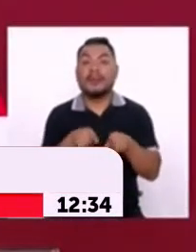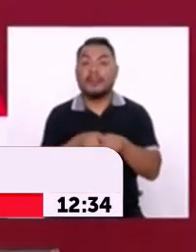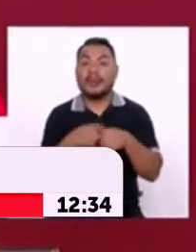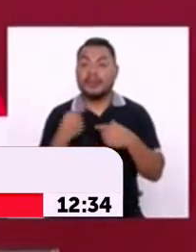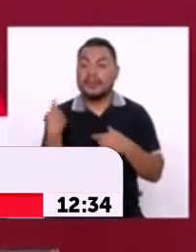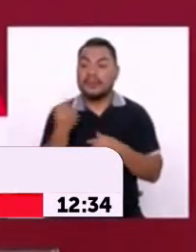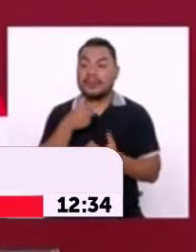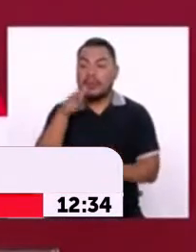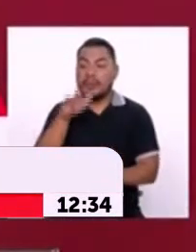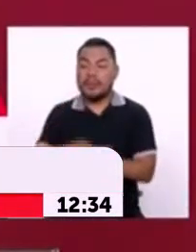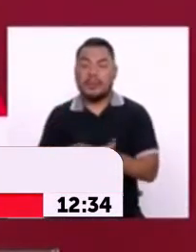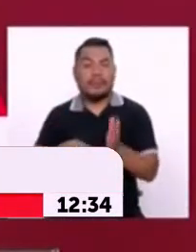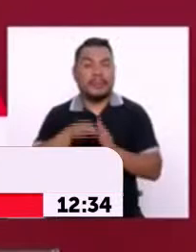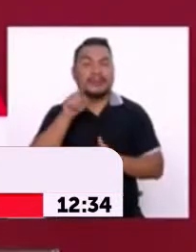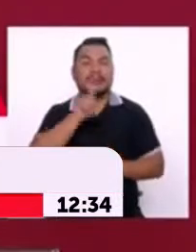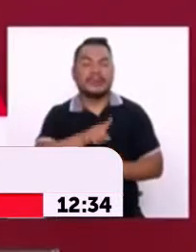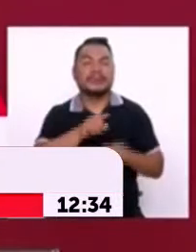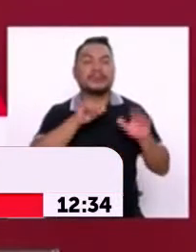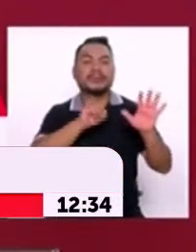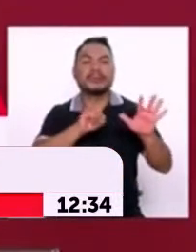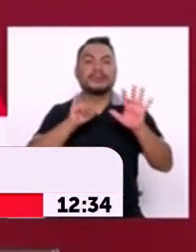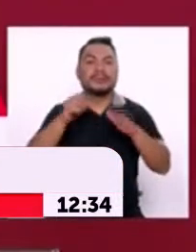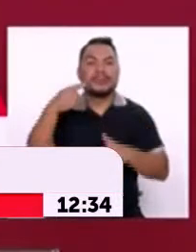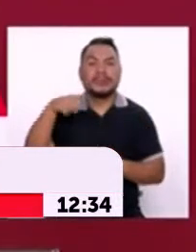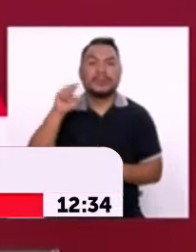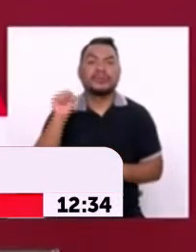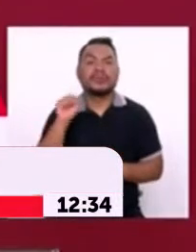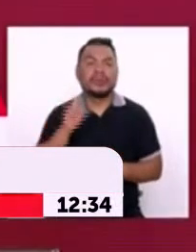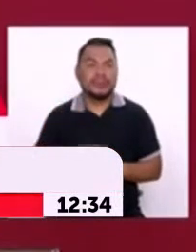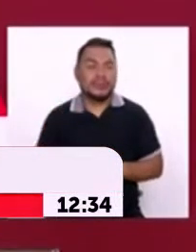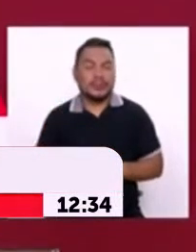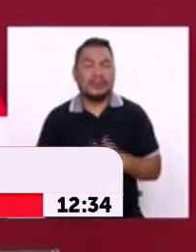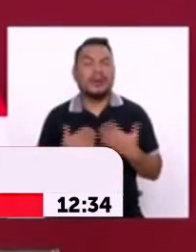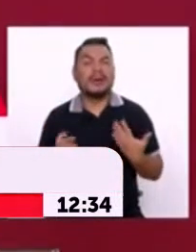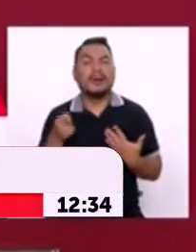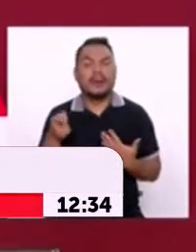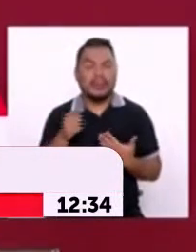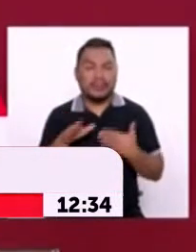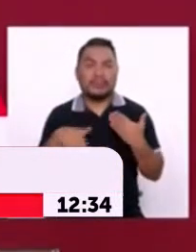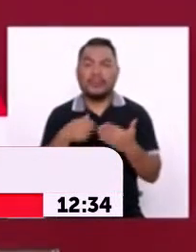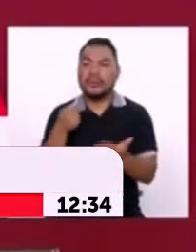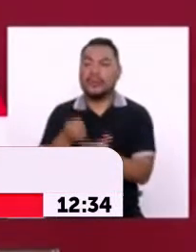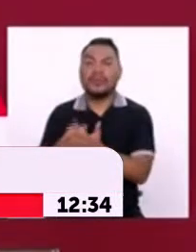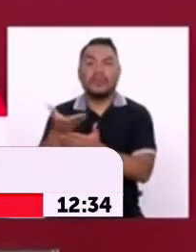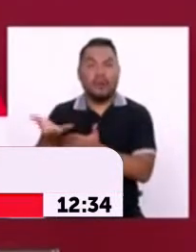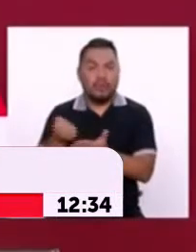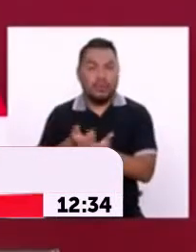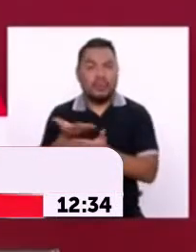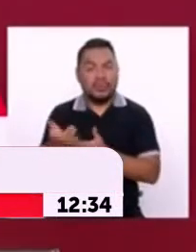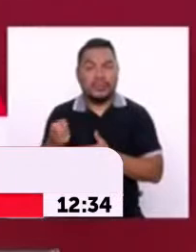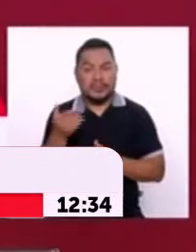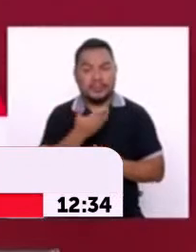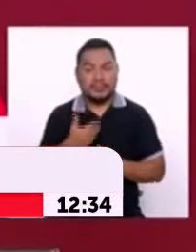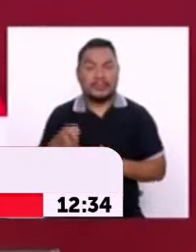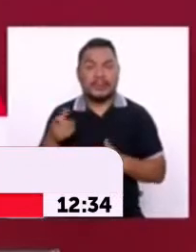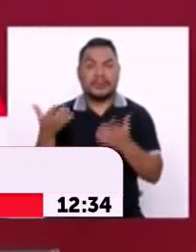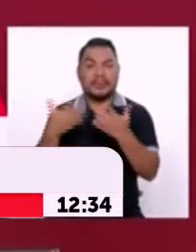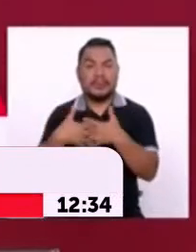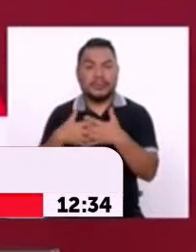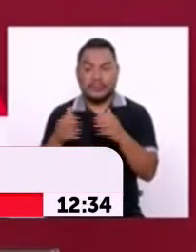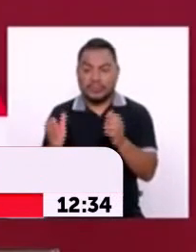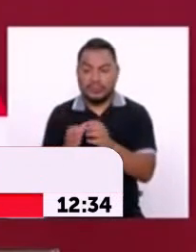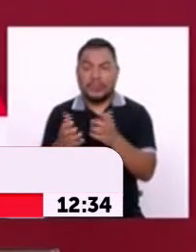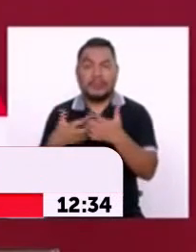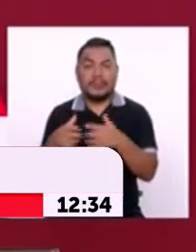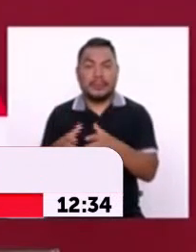También se han aprobado más de 176 millones de soles para compras públicas a las micro